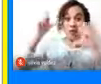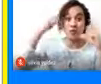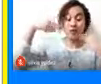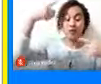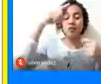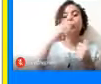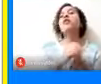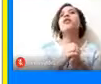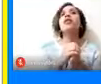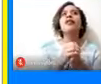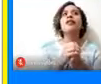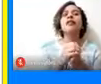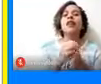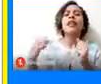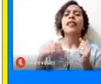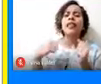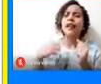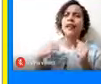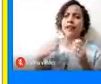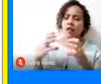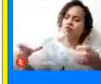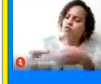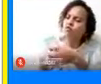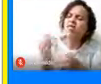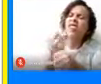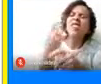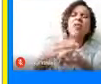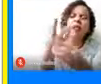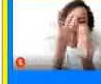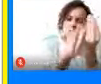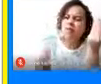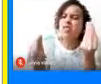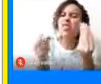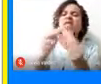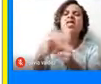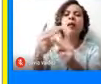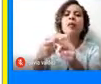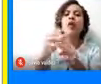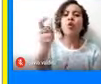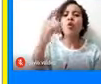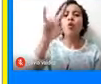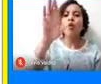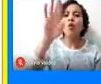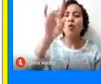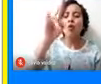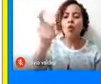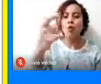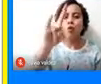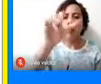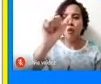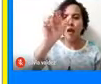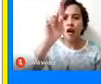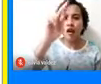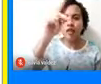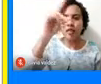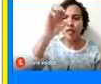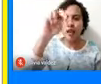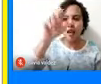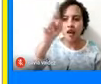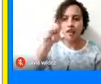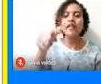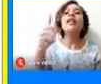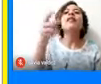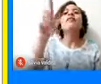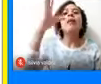tiene un equipo de trabajo que se llama Los Guardianes del Patrimonio, en donde trabaja con niños